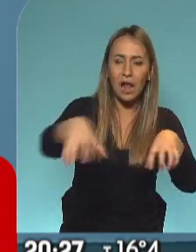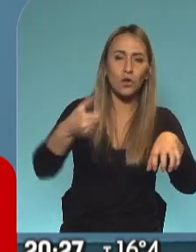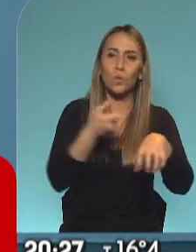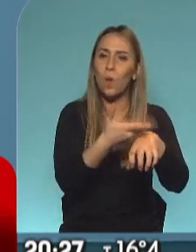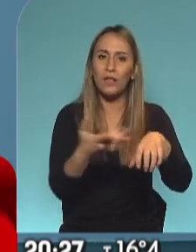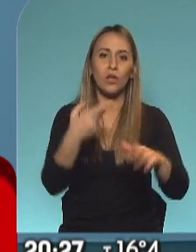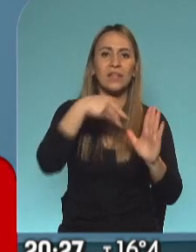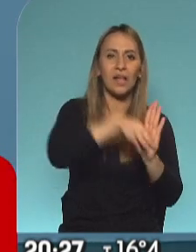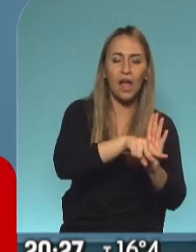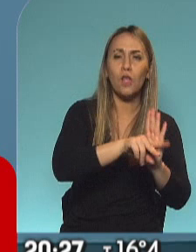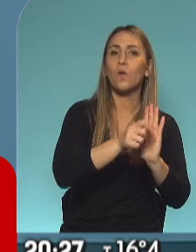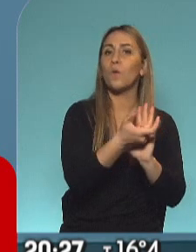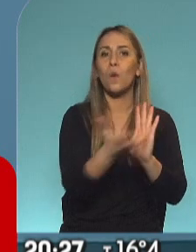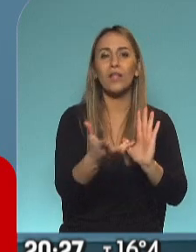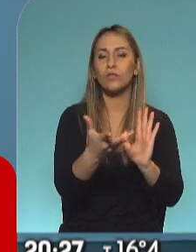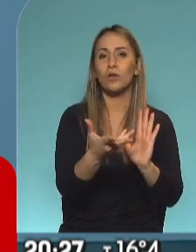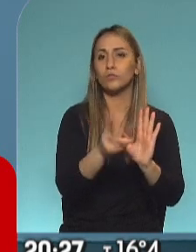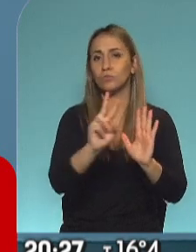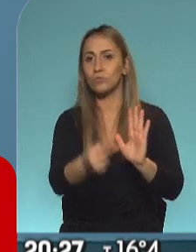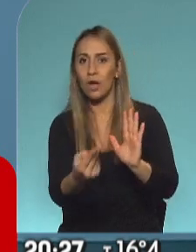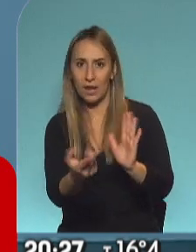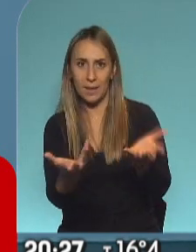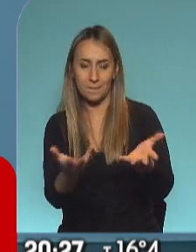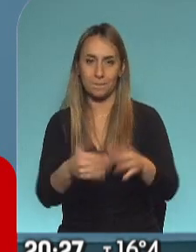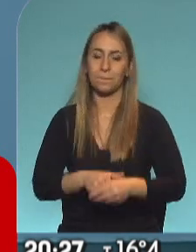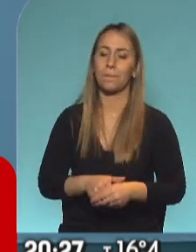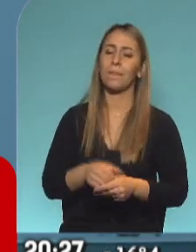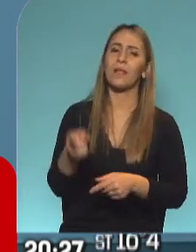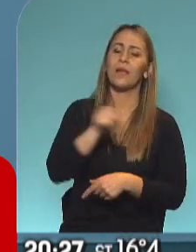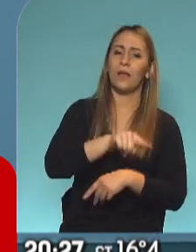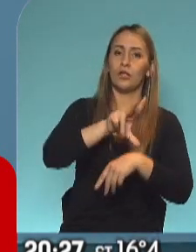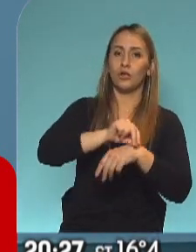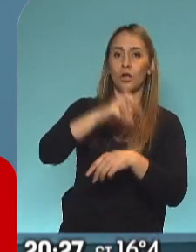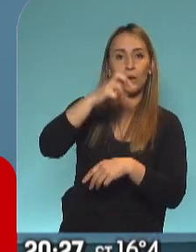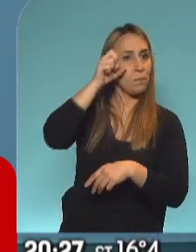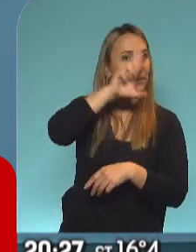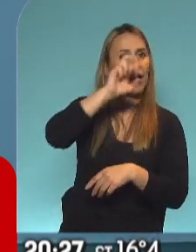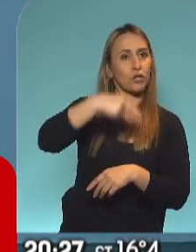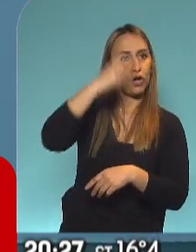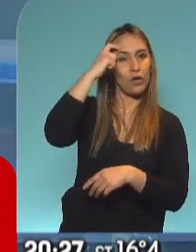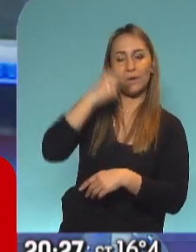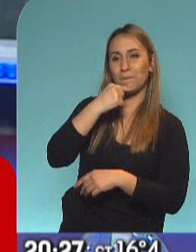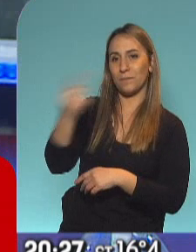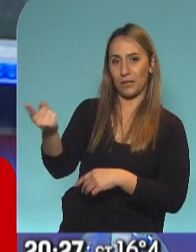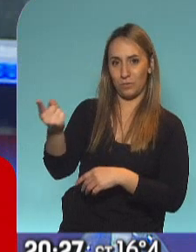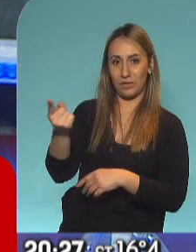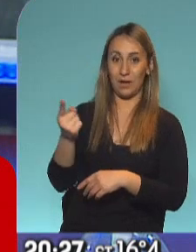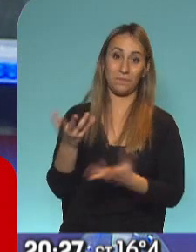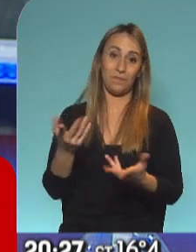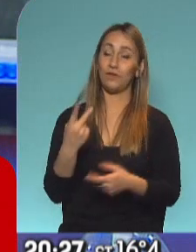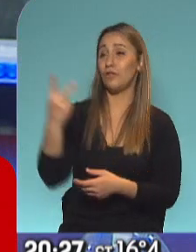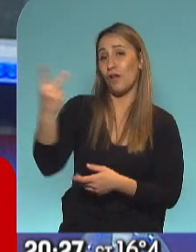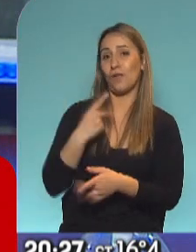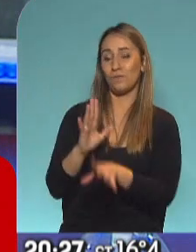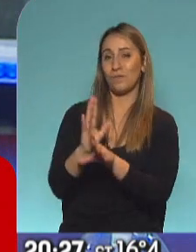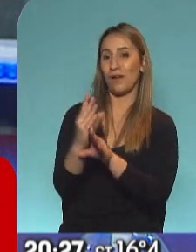por fallecimiento. Doctor, le va a preguntar el doctor Perrone, nuestra eminencia aquí, ministro. Doctor, mire, somos rosarinos,